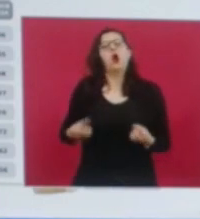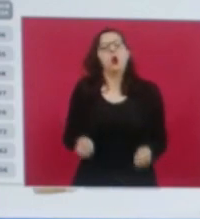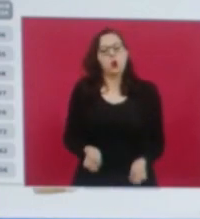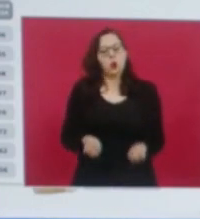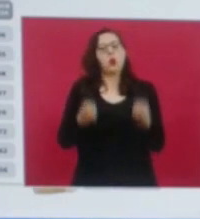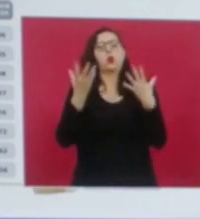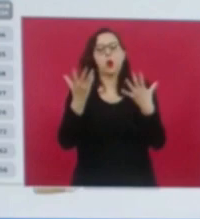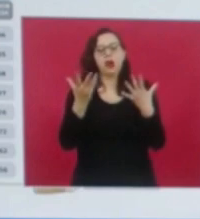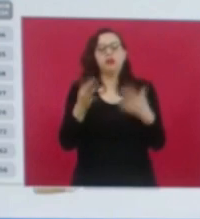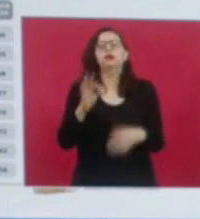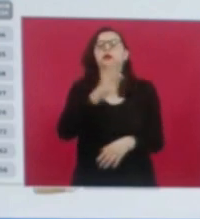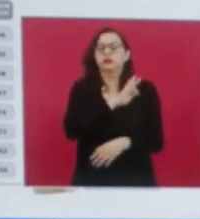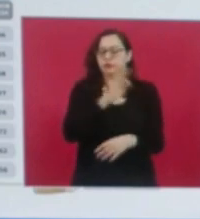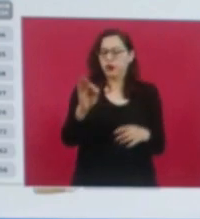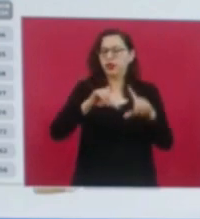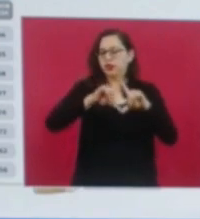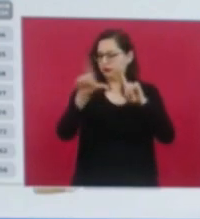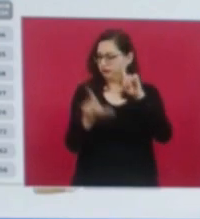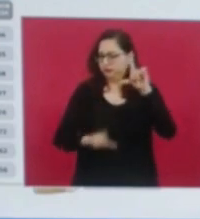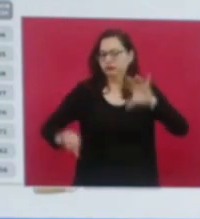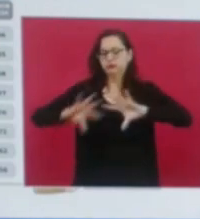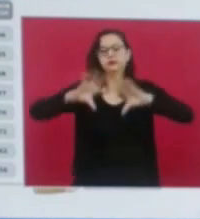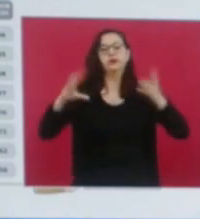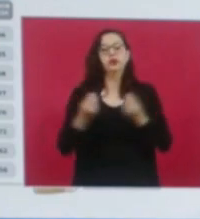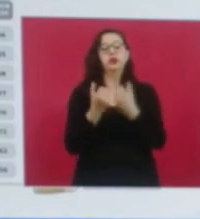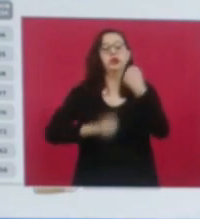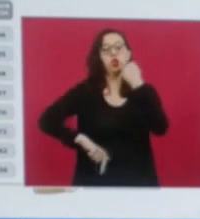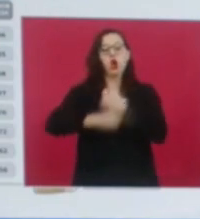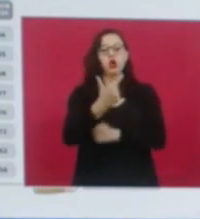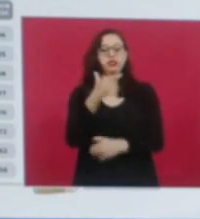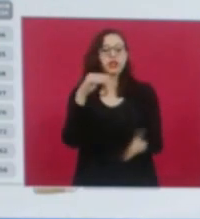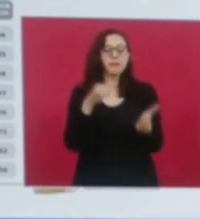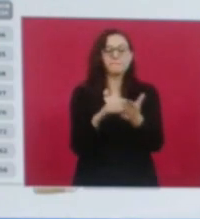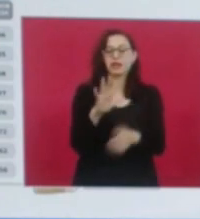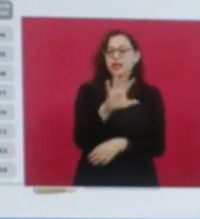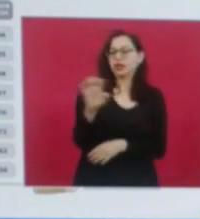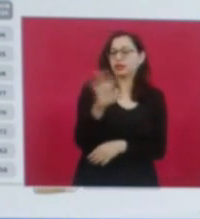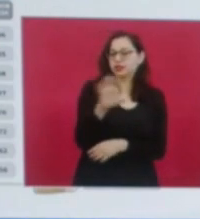comunicación. Y date cuenta también en este ejemplo que te voy a dar. Por